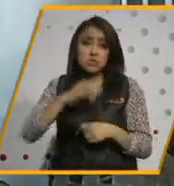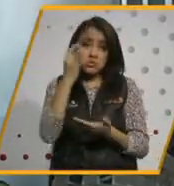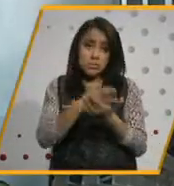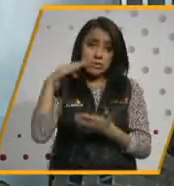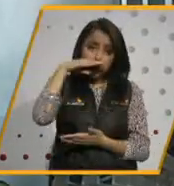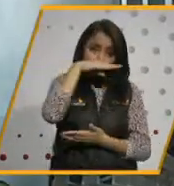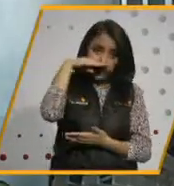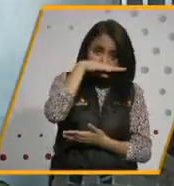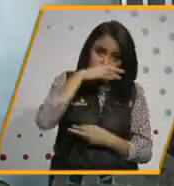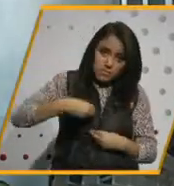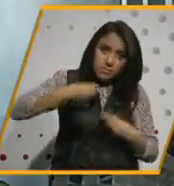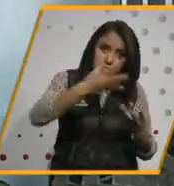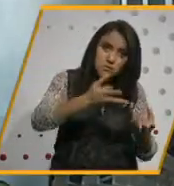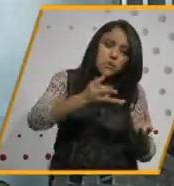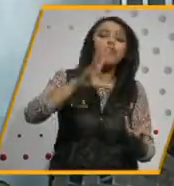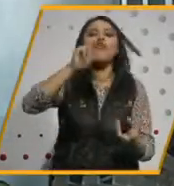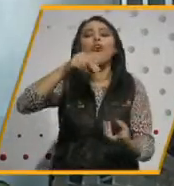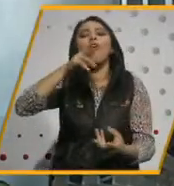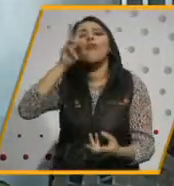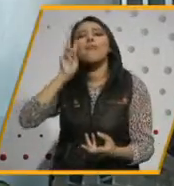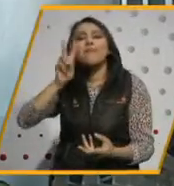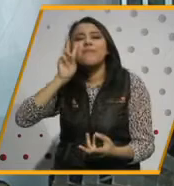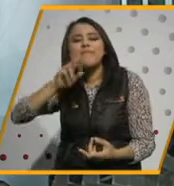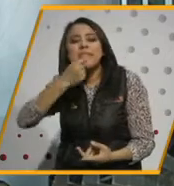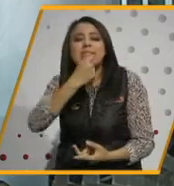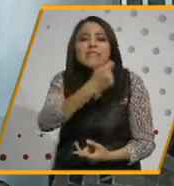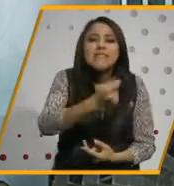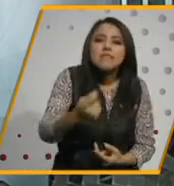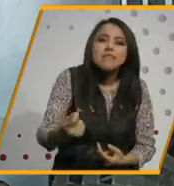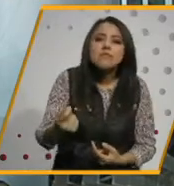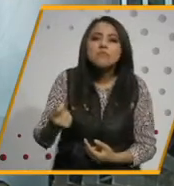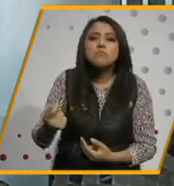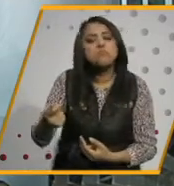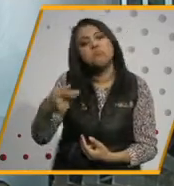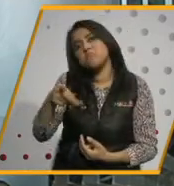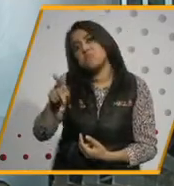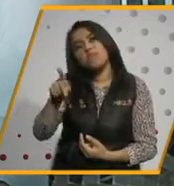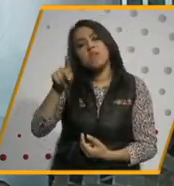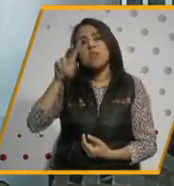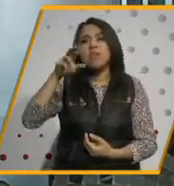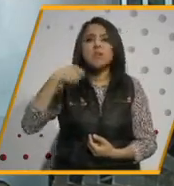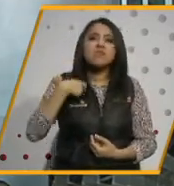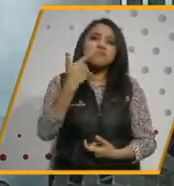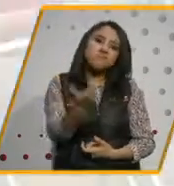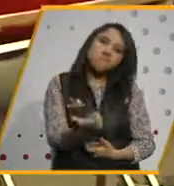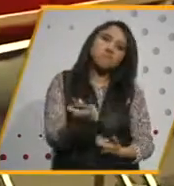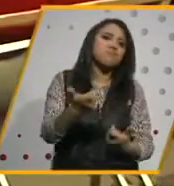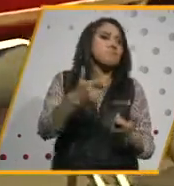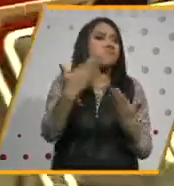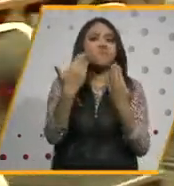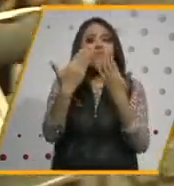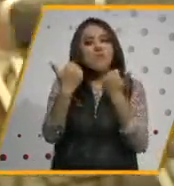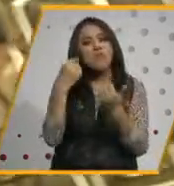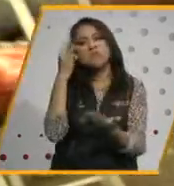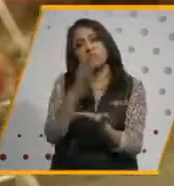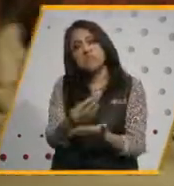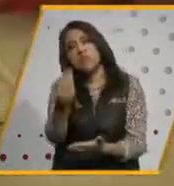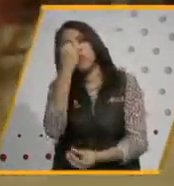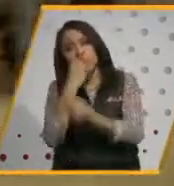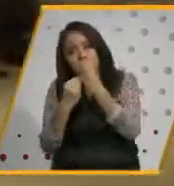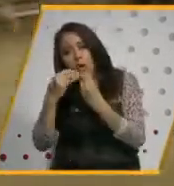gratuitas es la alegría de poder traer a niños que pues, sus papás o les dan de comer a mis niños o les